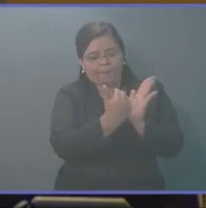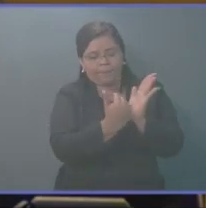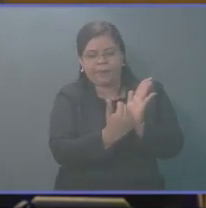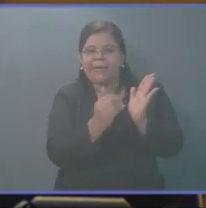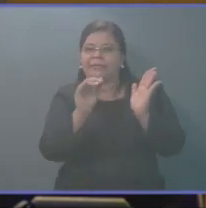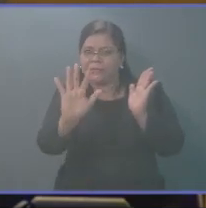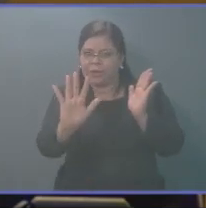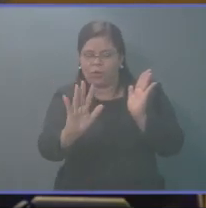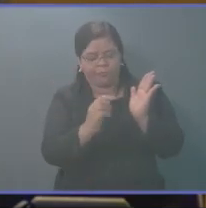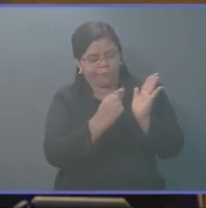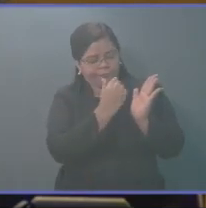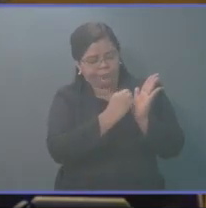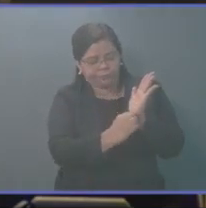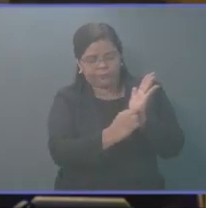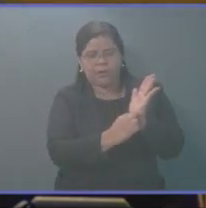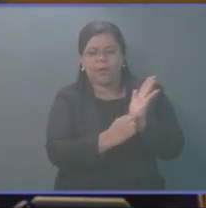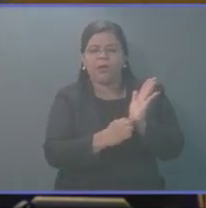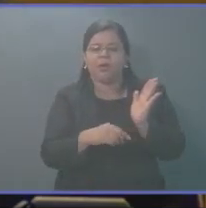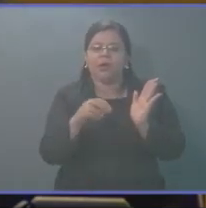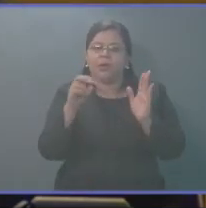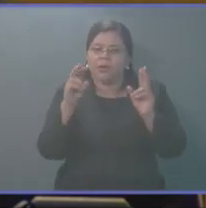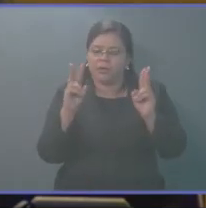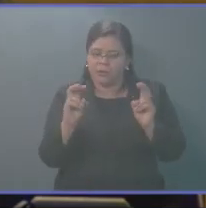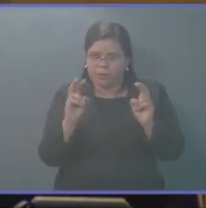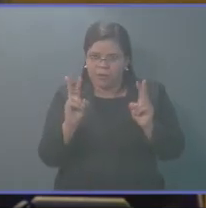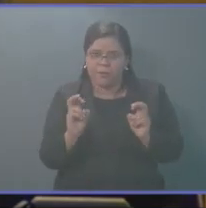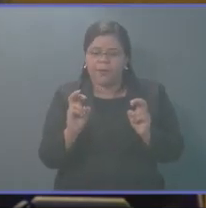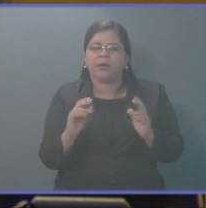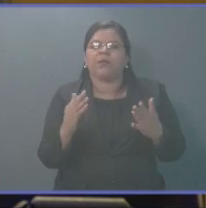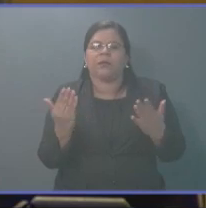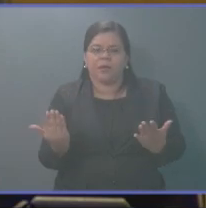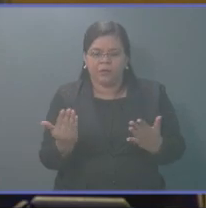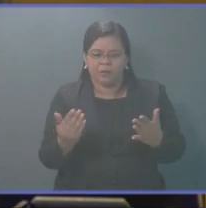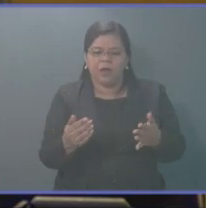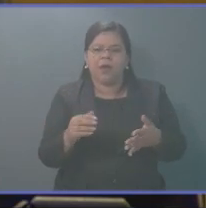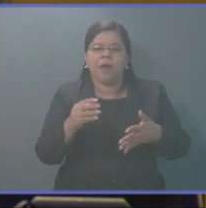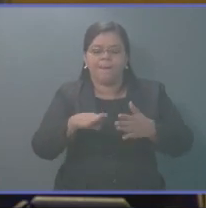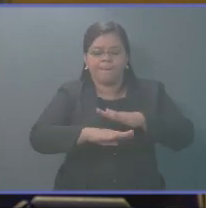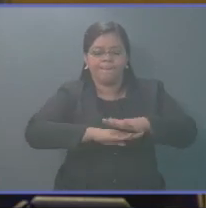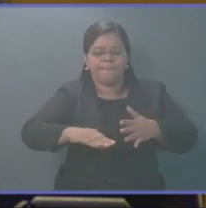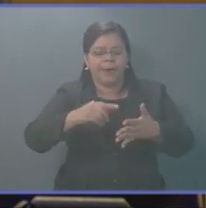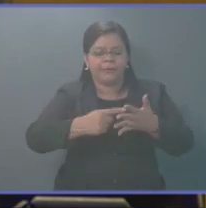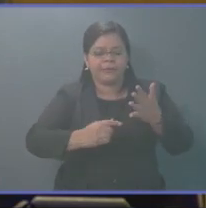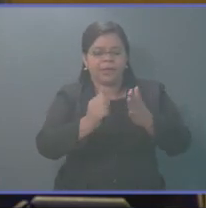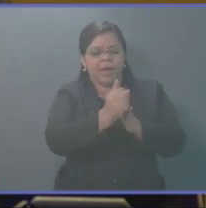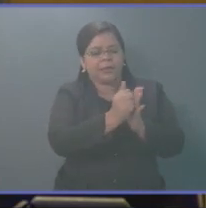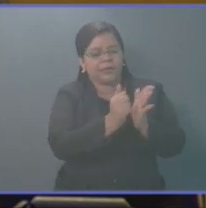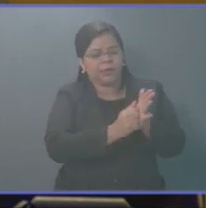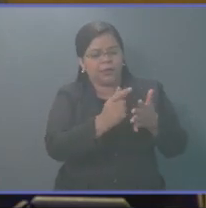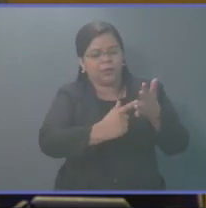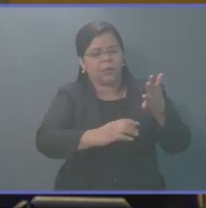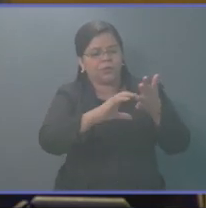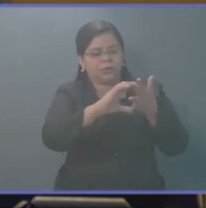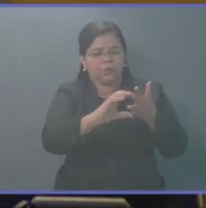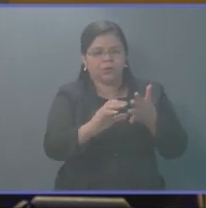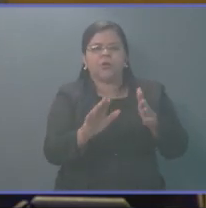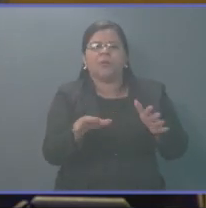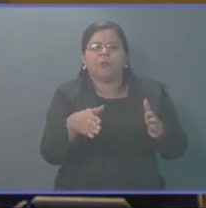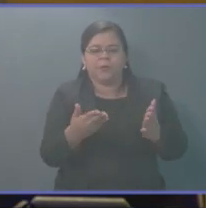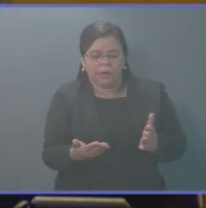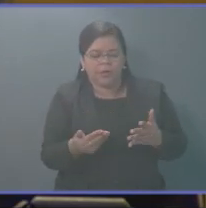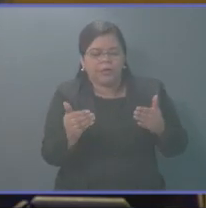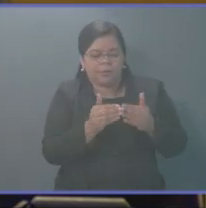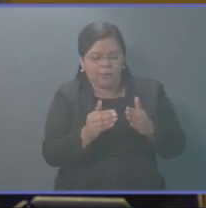5. Lectura de disposiciones constitucionales que rigen el proceso de interpelación y disposiciones del reglamento